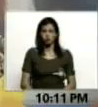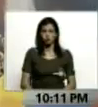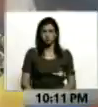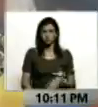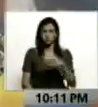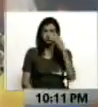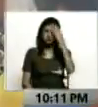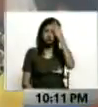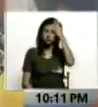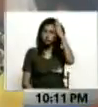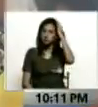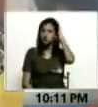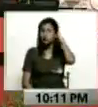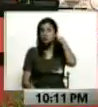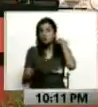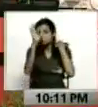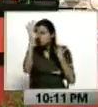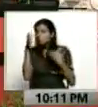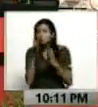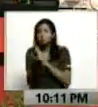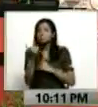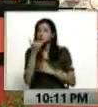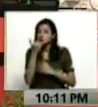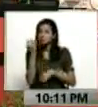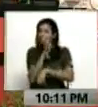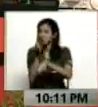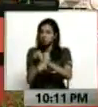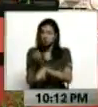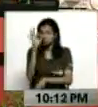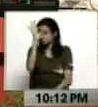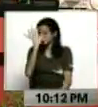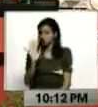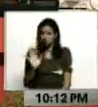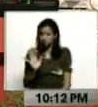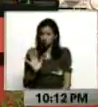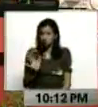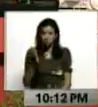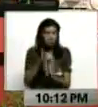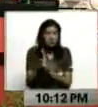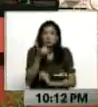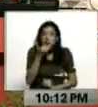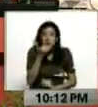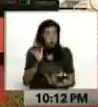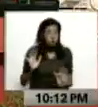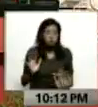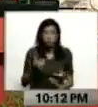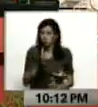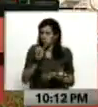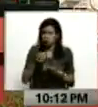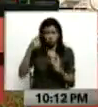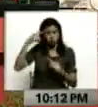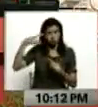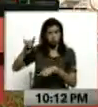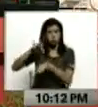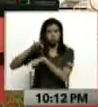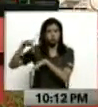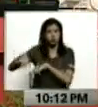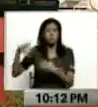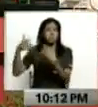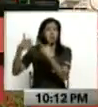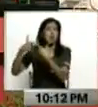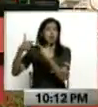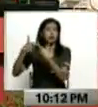abandonar y yo no sé qué ira a pasar con esa asamblea pero nosotros no tenemos ningún problema sigan peleando